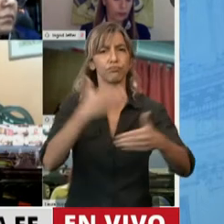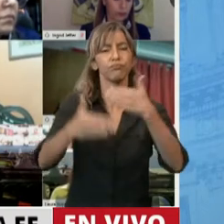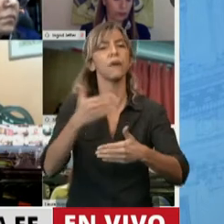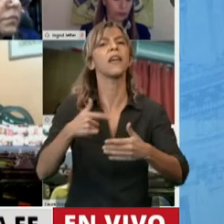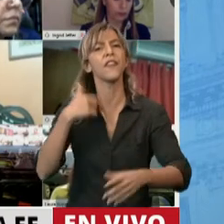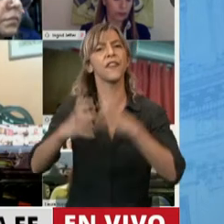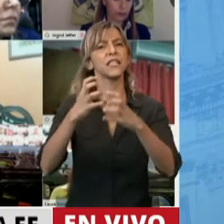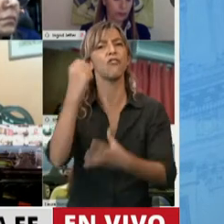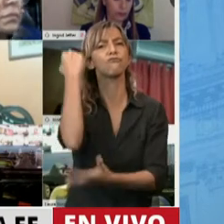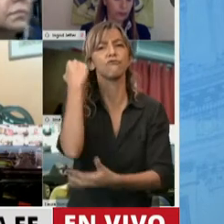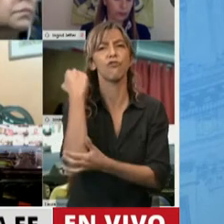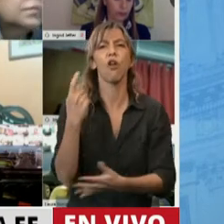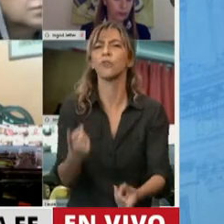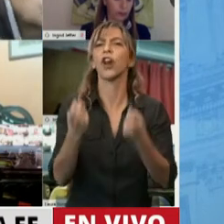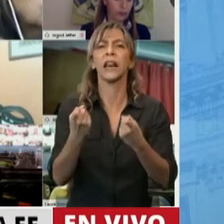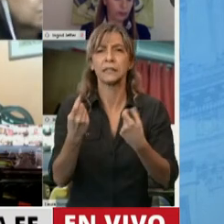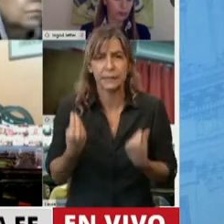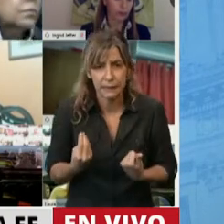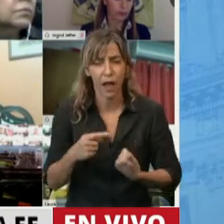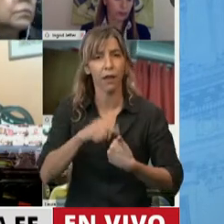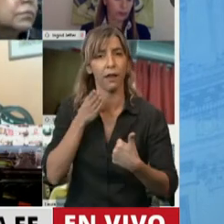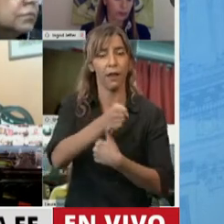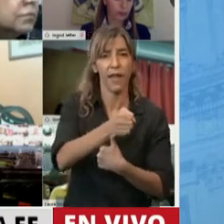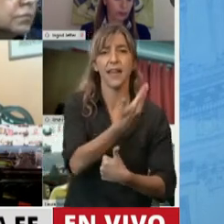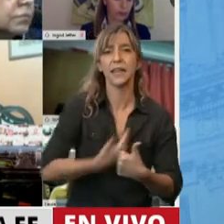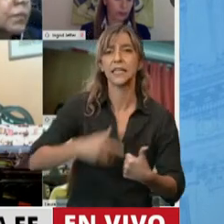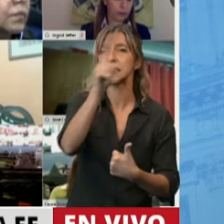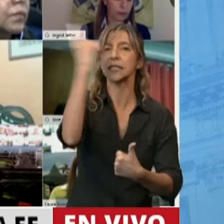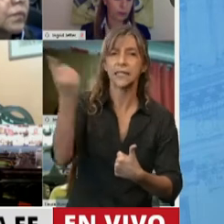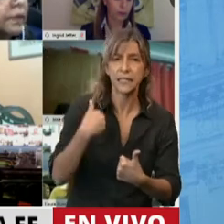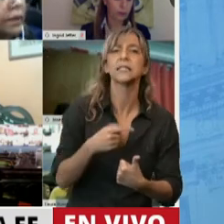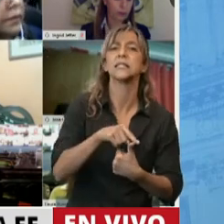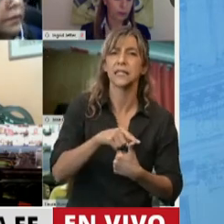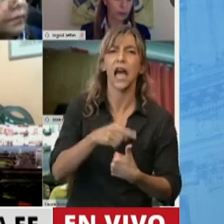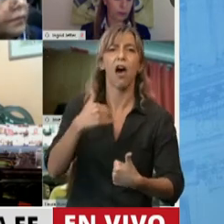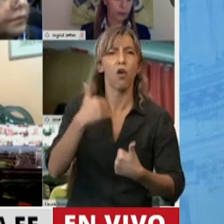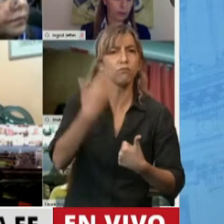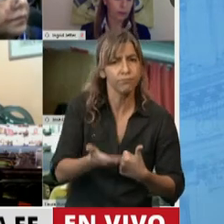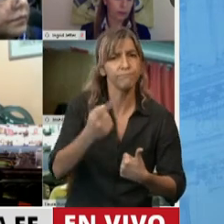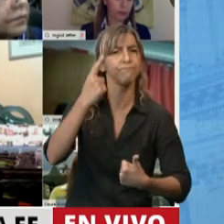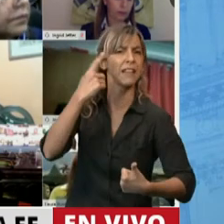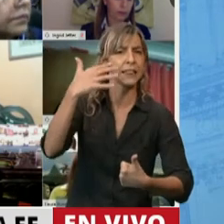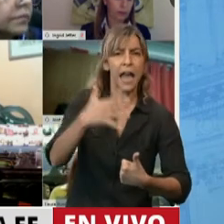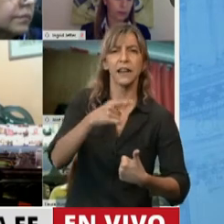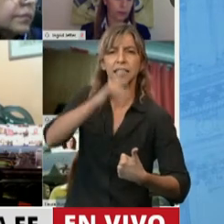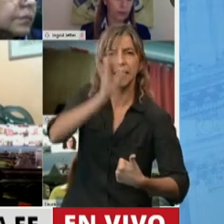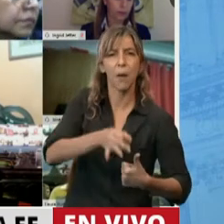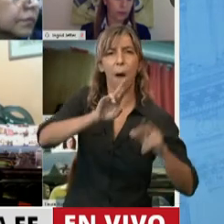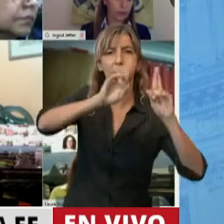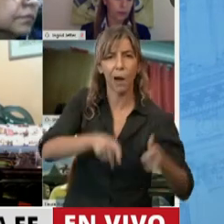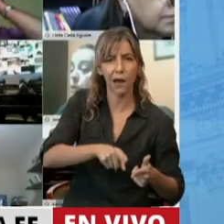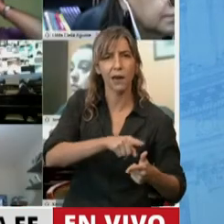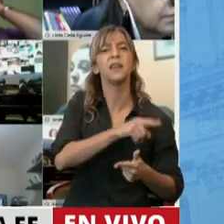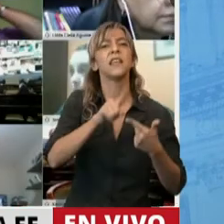económico necesita de dos patas fundamentales: un Estado inteligente, un Estado probo y una iniciativa privada